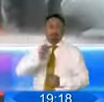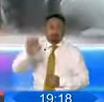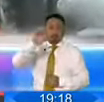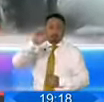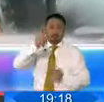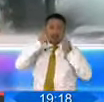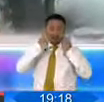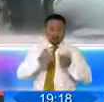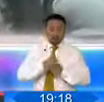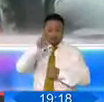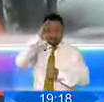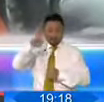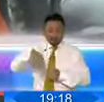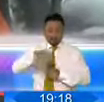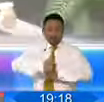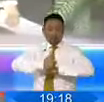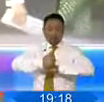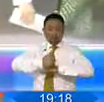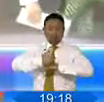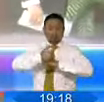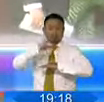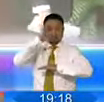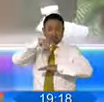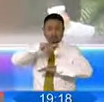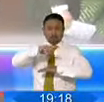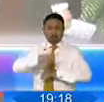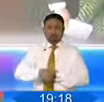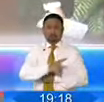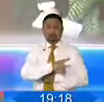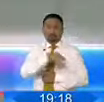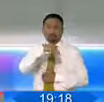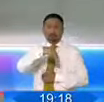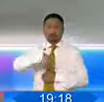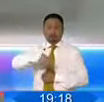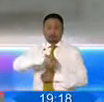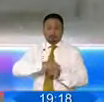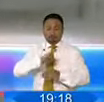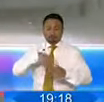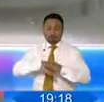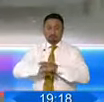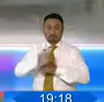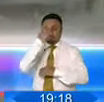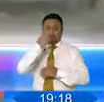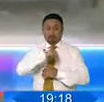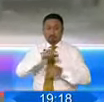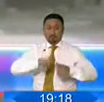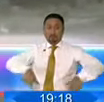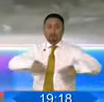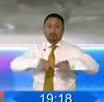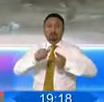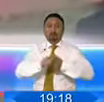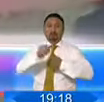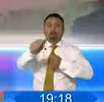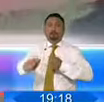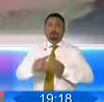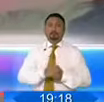Fiscalía, Policía e Intendencia de Policía allanaron este martes el motel ubicado en una zona poco poblada de